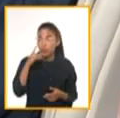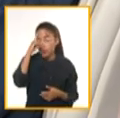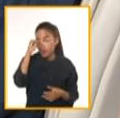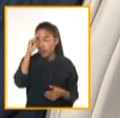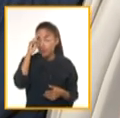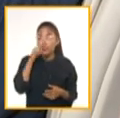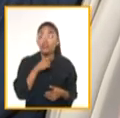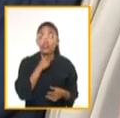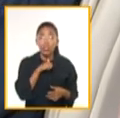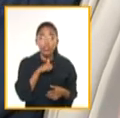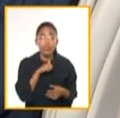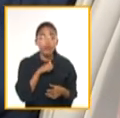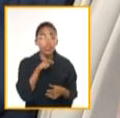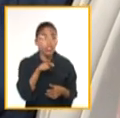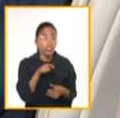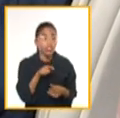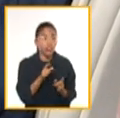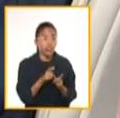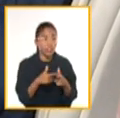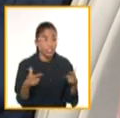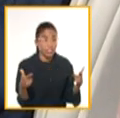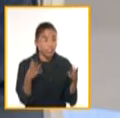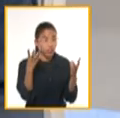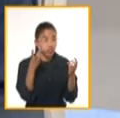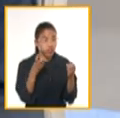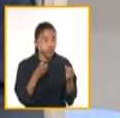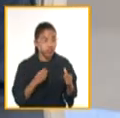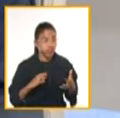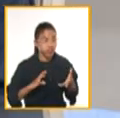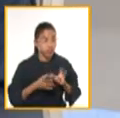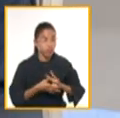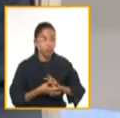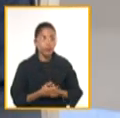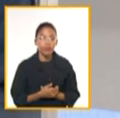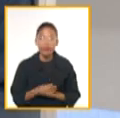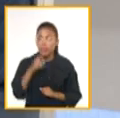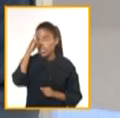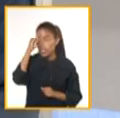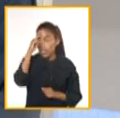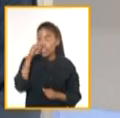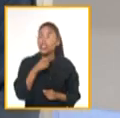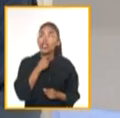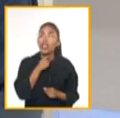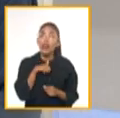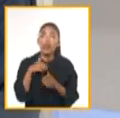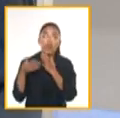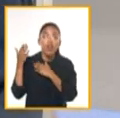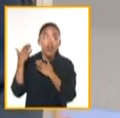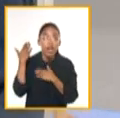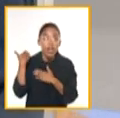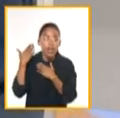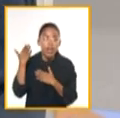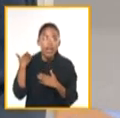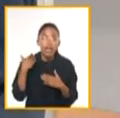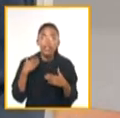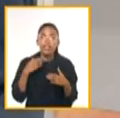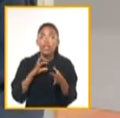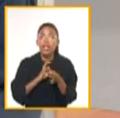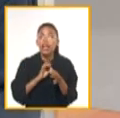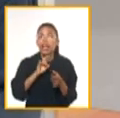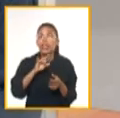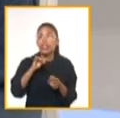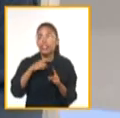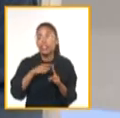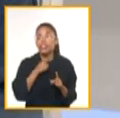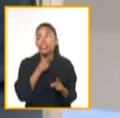una cifra significativa. Se explicaba por la pérdida de la generación. Eso también nos había sucedido cuando el disparo de Guitera el año pasado. Sí, es como si se hubiera ido Guitera. Es como si hubiera ido Guitera,